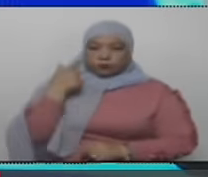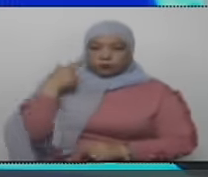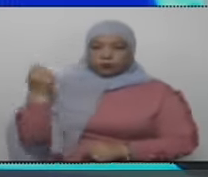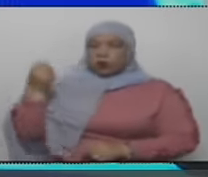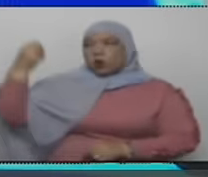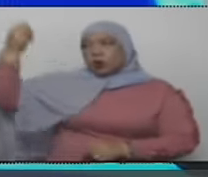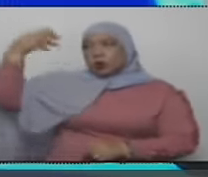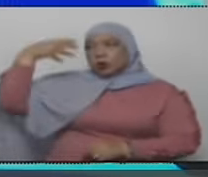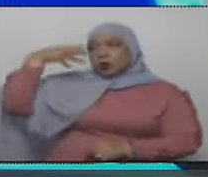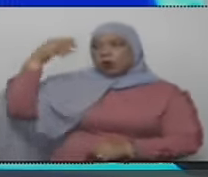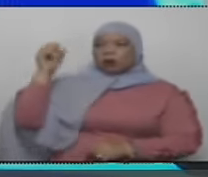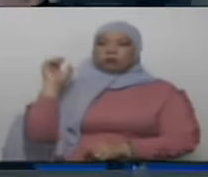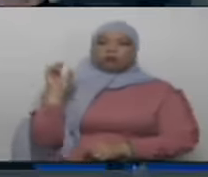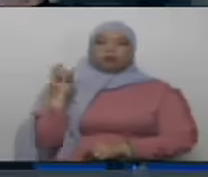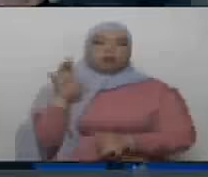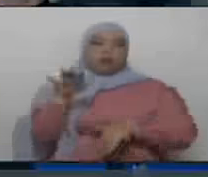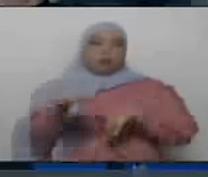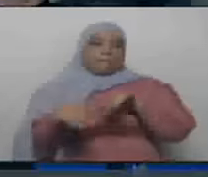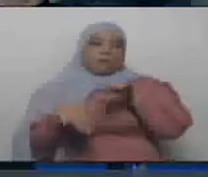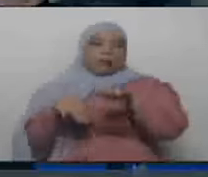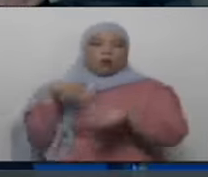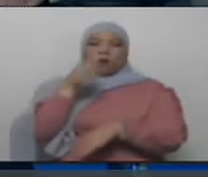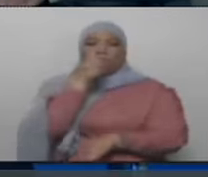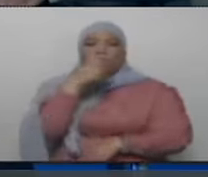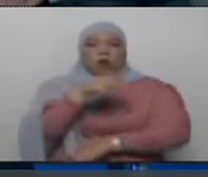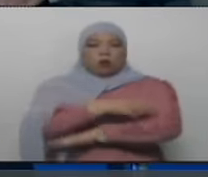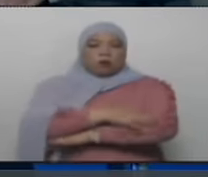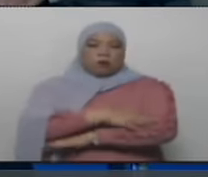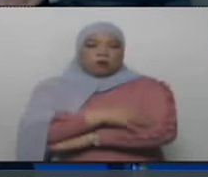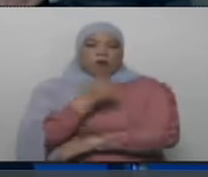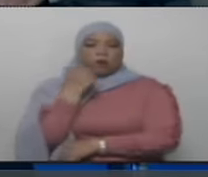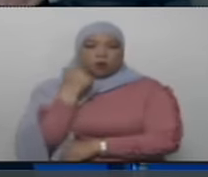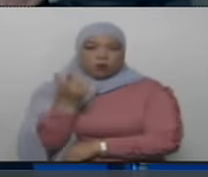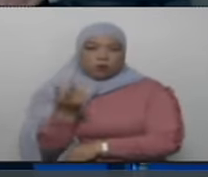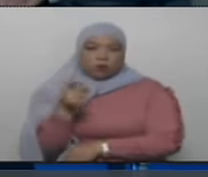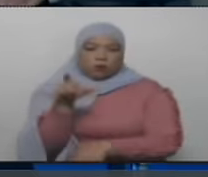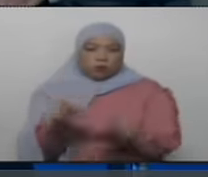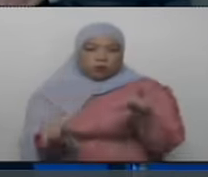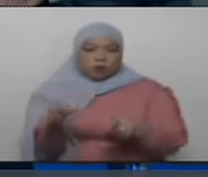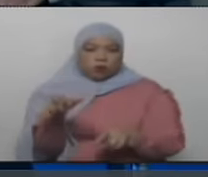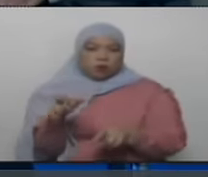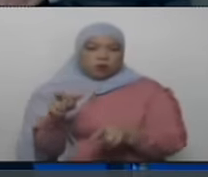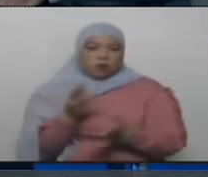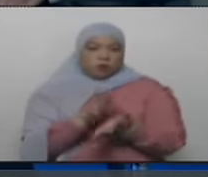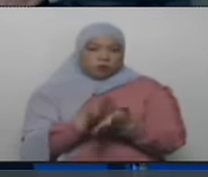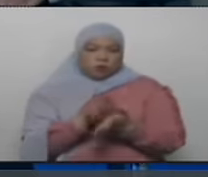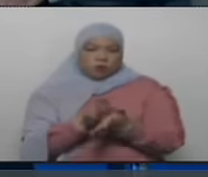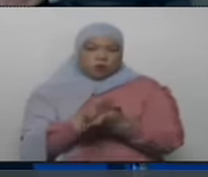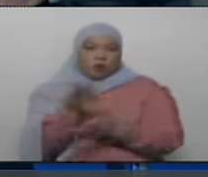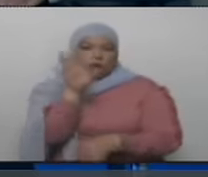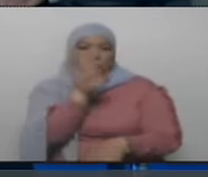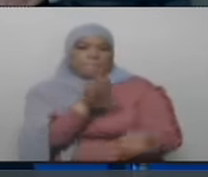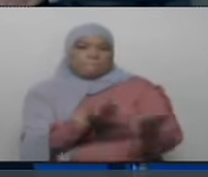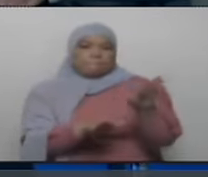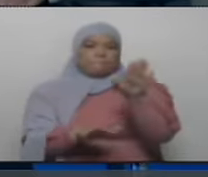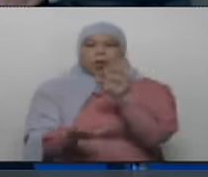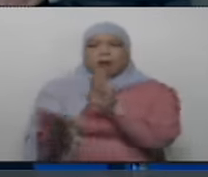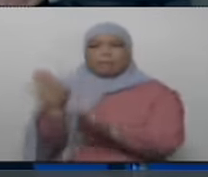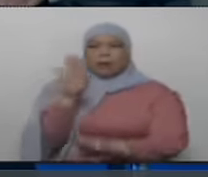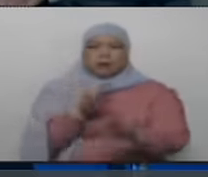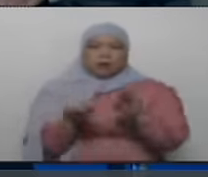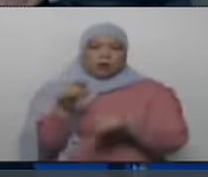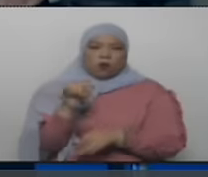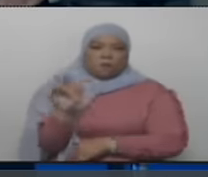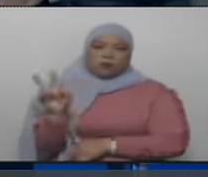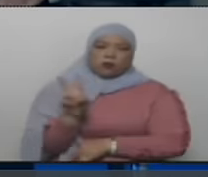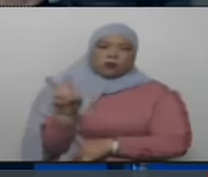sol. Correcto, buenos muchachos. Vale. Están tomando el sol. Sí, ellos andaban de paseo, todos, pues. Todos aquí en Venezuela. Mira,